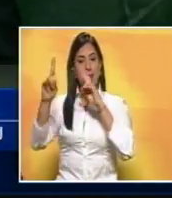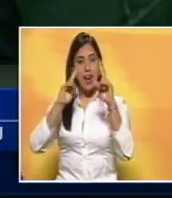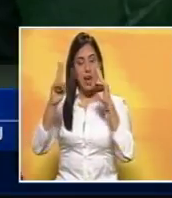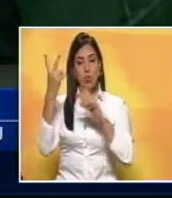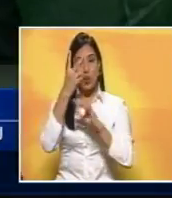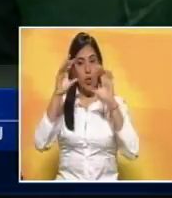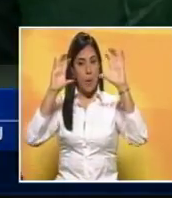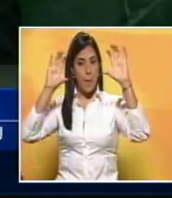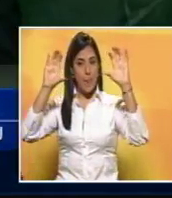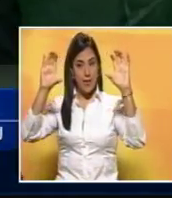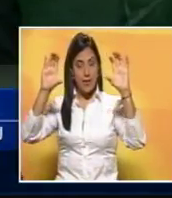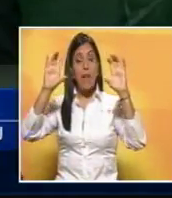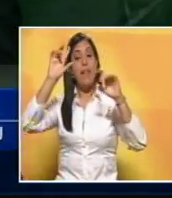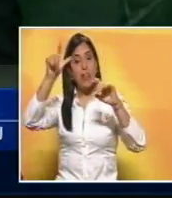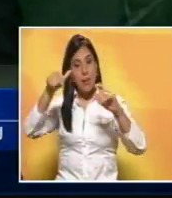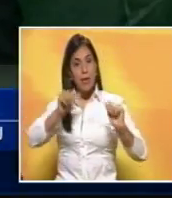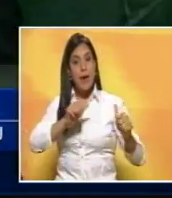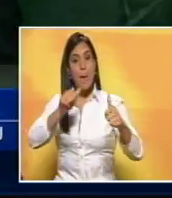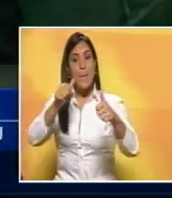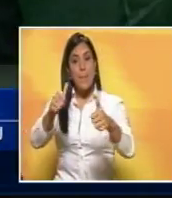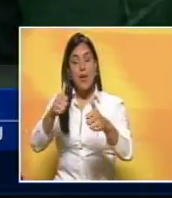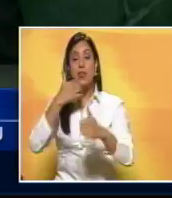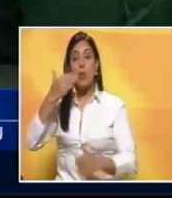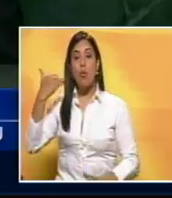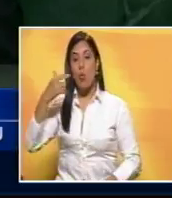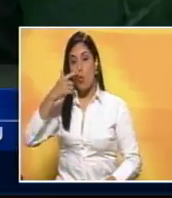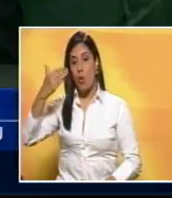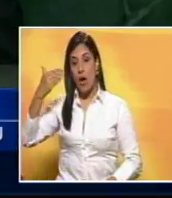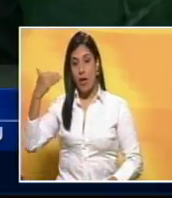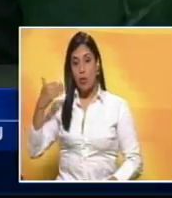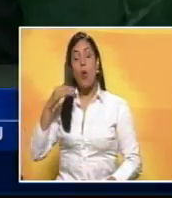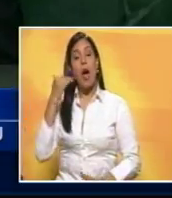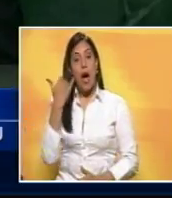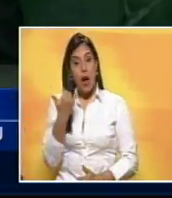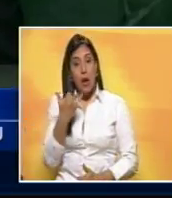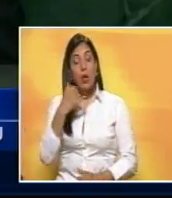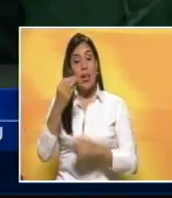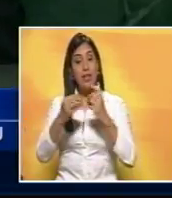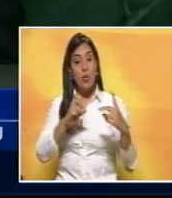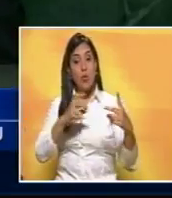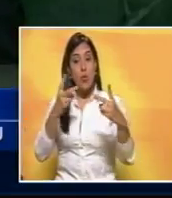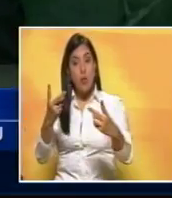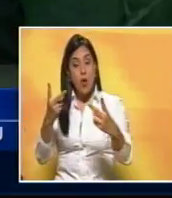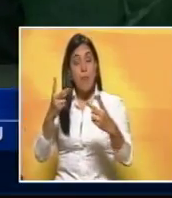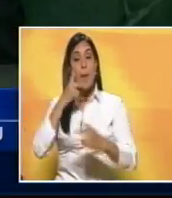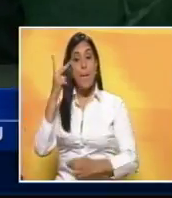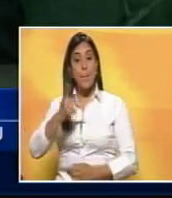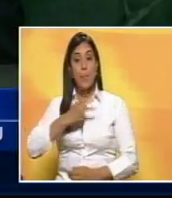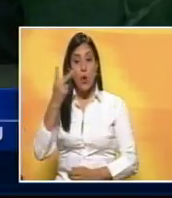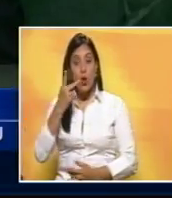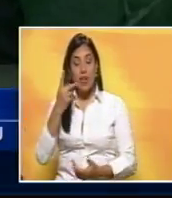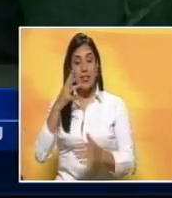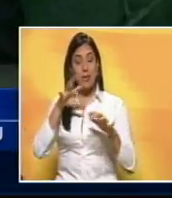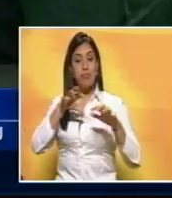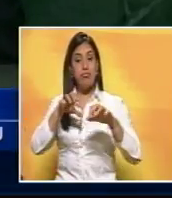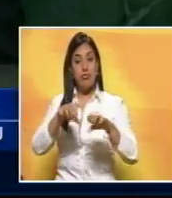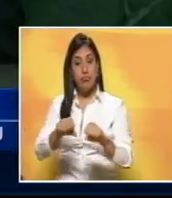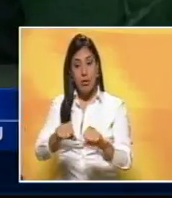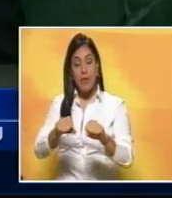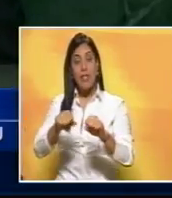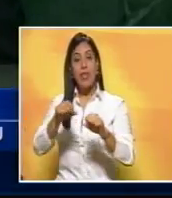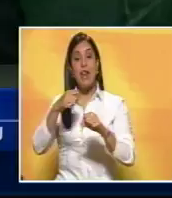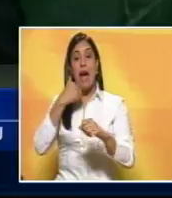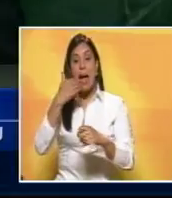entre ambos países que se inició hace pocos años. Es la reafirmación de una política de intervencionismo